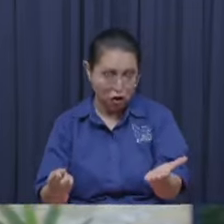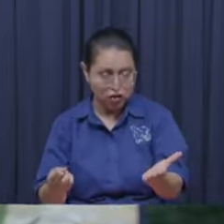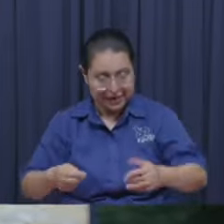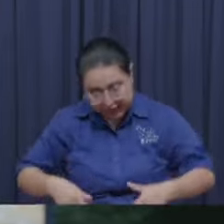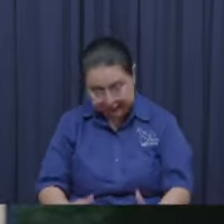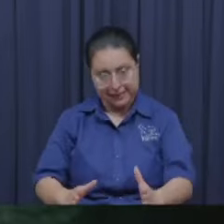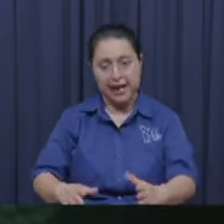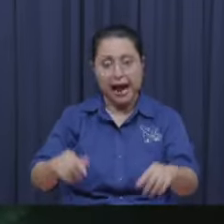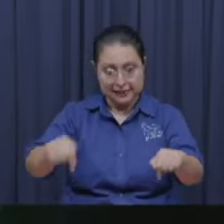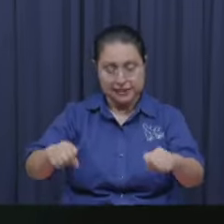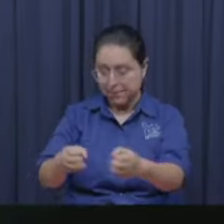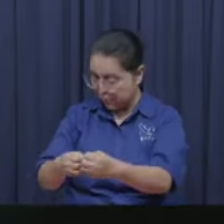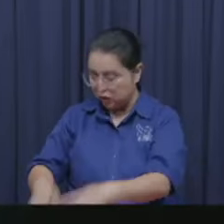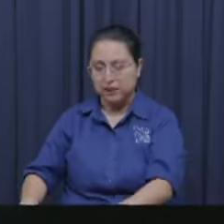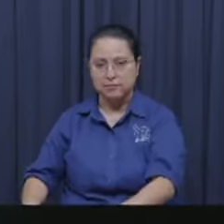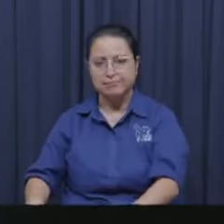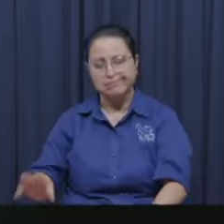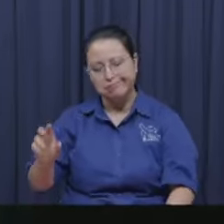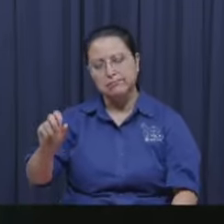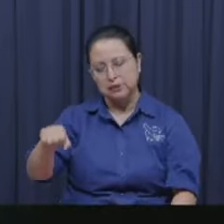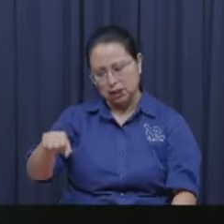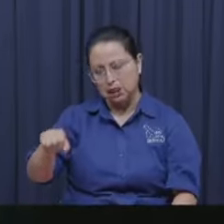Dijiste bien.